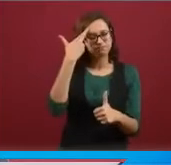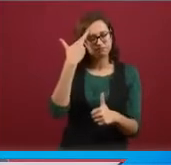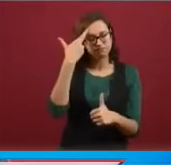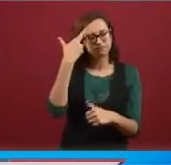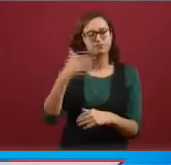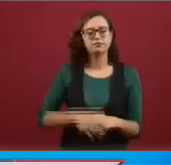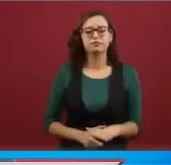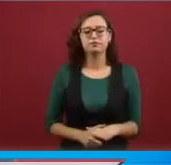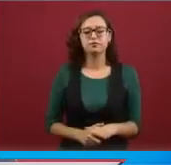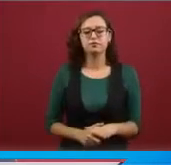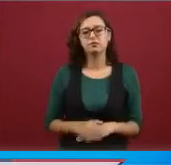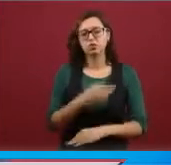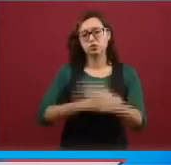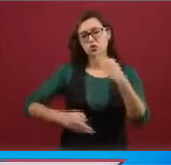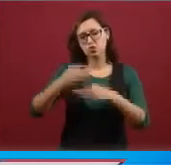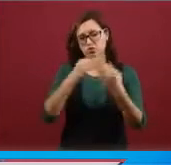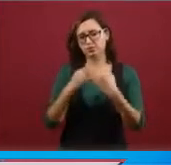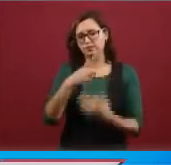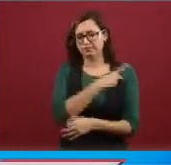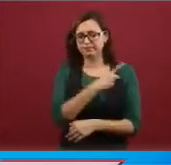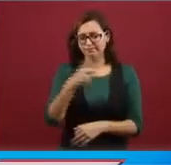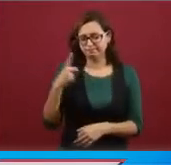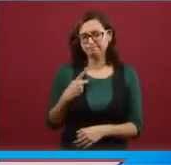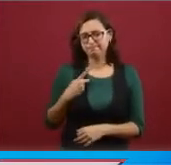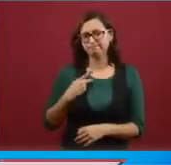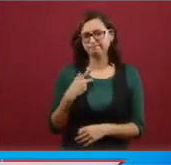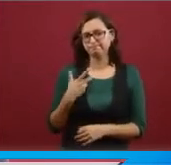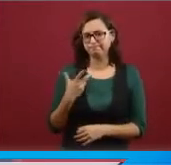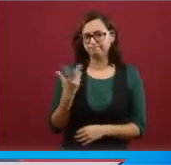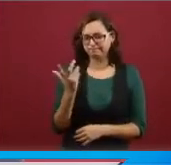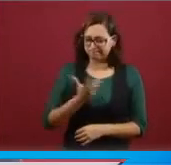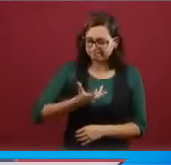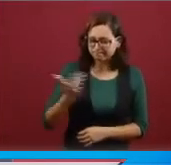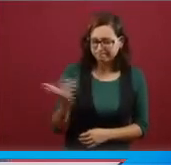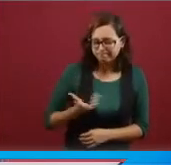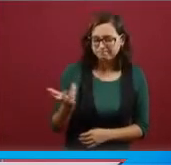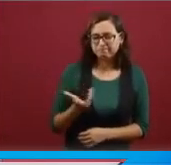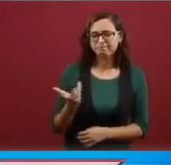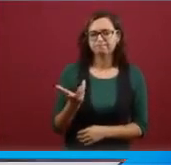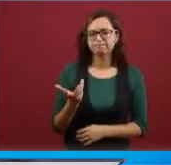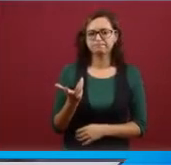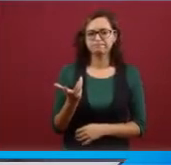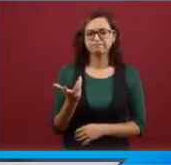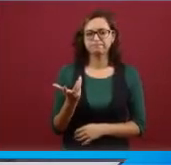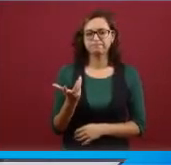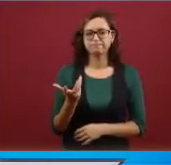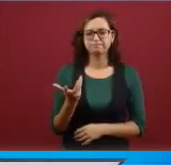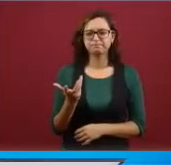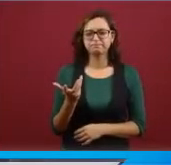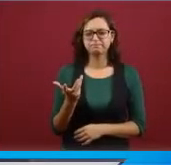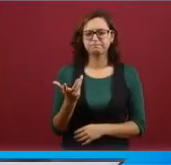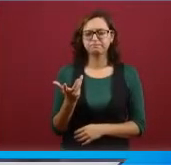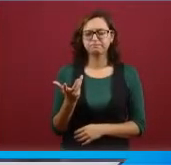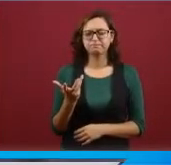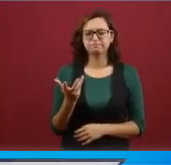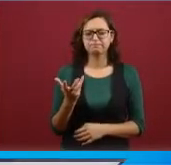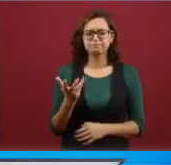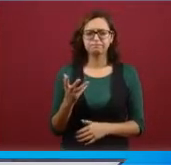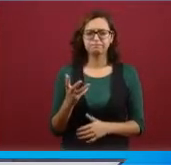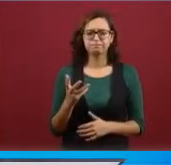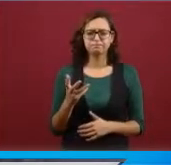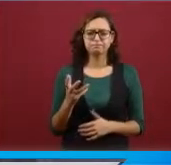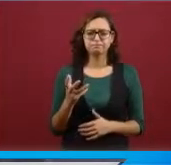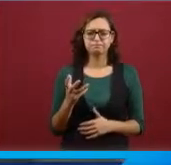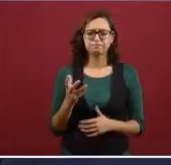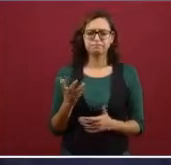de las autodefensas. Llama a no hacer juicios temerarios y convoca a toda la población a aportar lo que les corresponde para transitar a la paz y a la